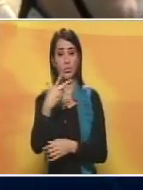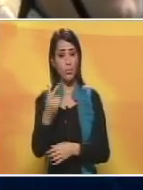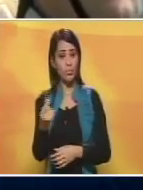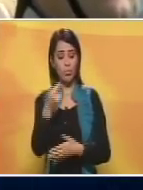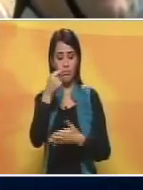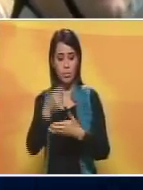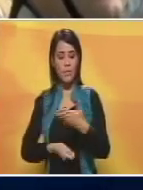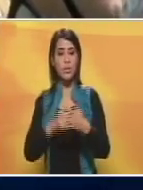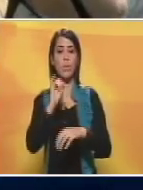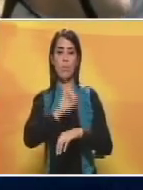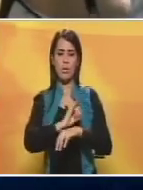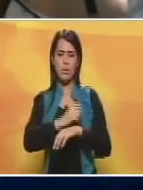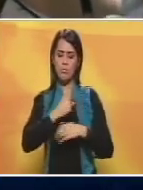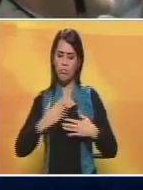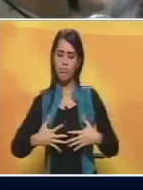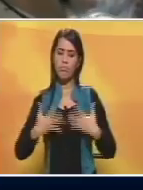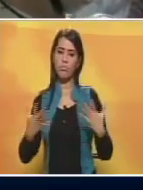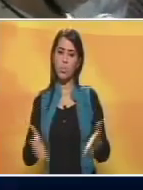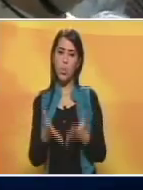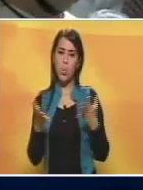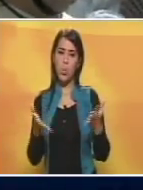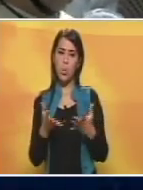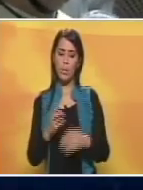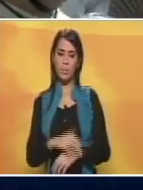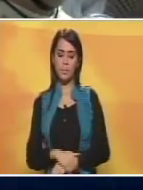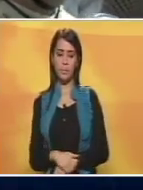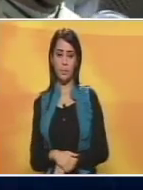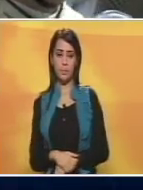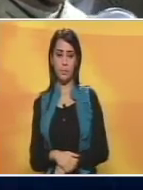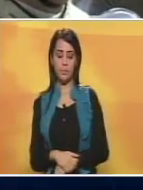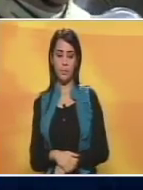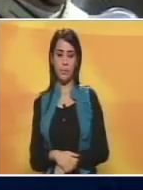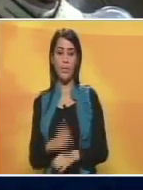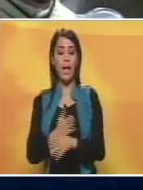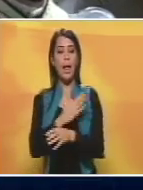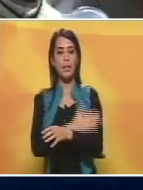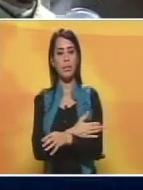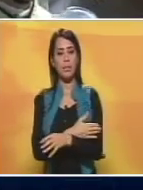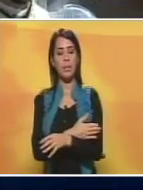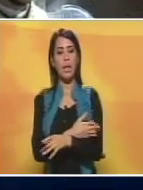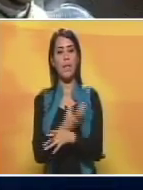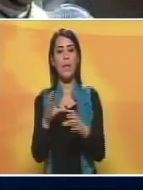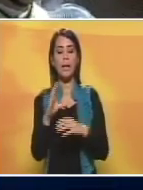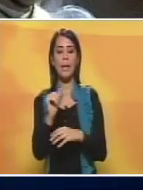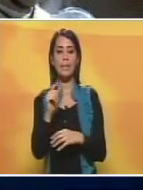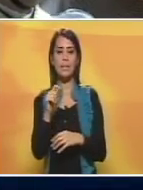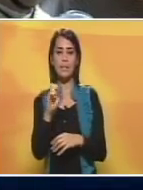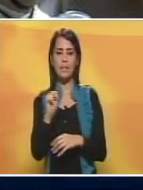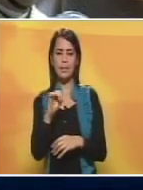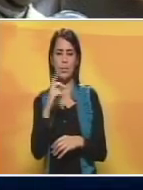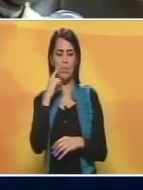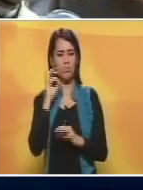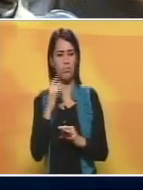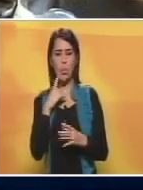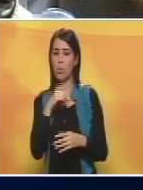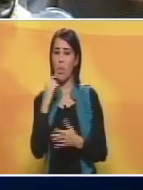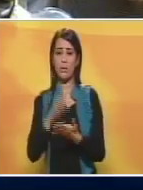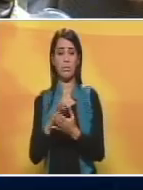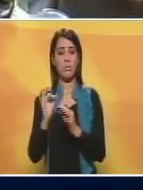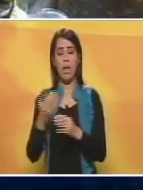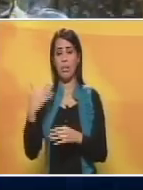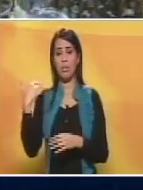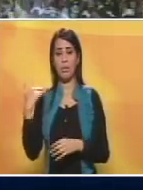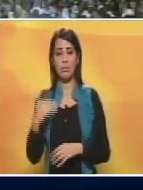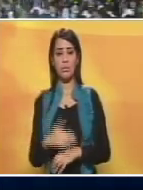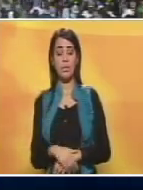compromiso de la Iglesia en promover su abolición. En la versión antigua del Catecismo no se excluía la pena de muerte, si